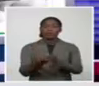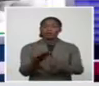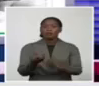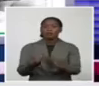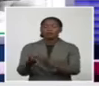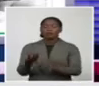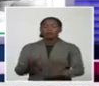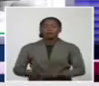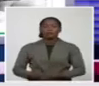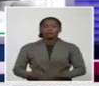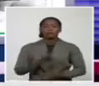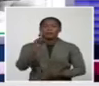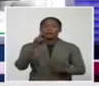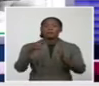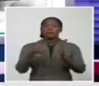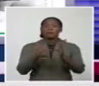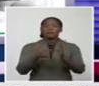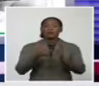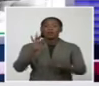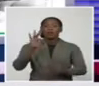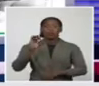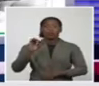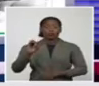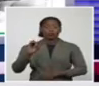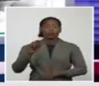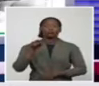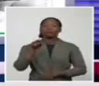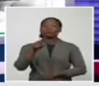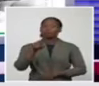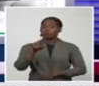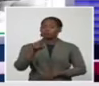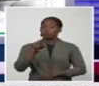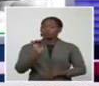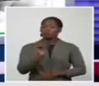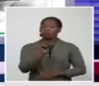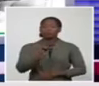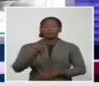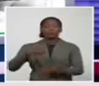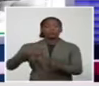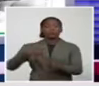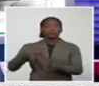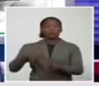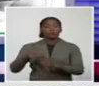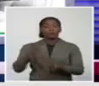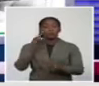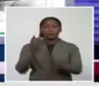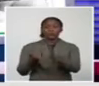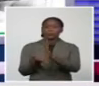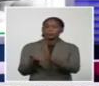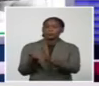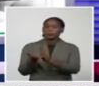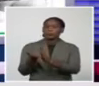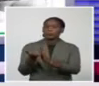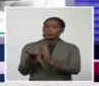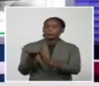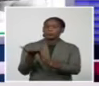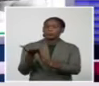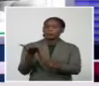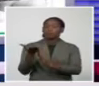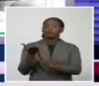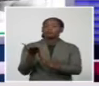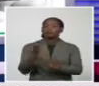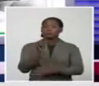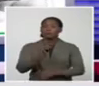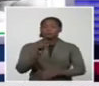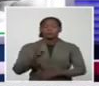reporta 1.008 casos positivos a la COVID-19, la cifra más alta en los últimos 15 días y una de las más altas en toda